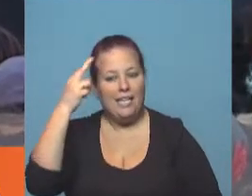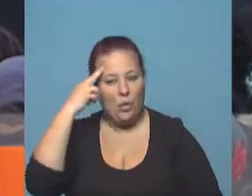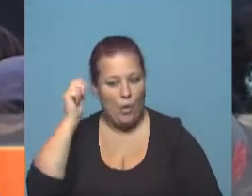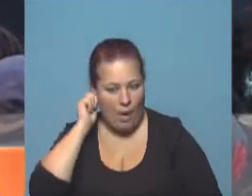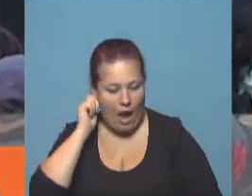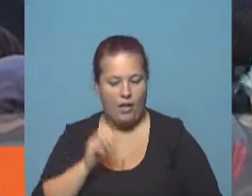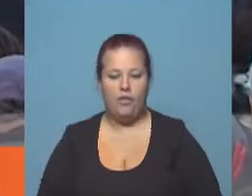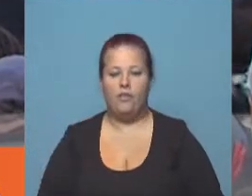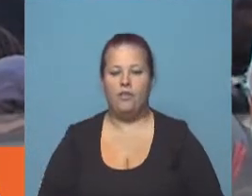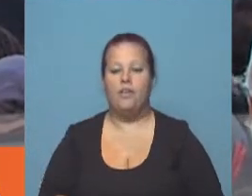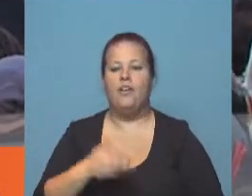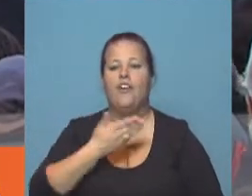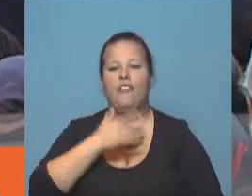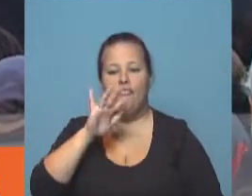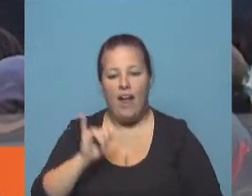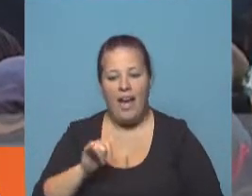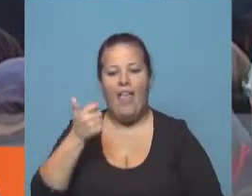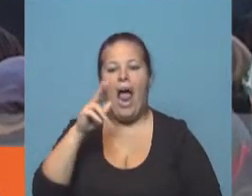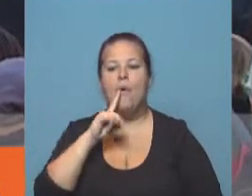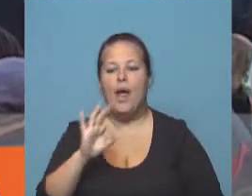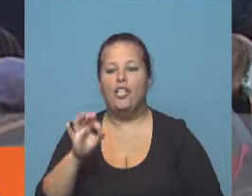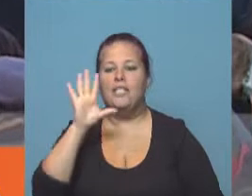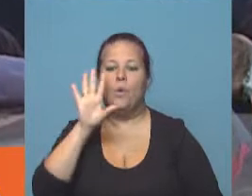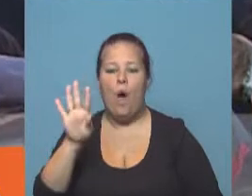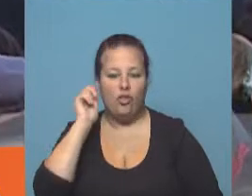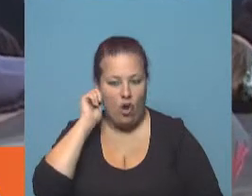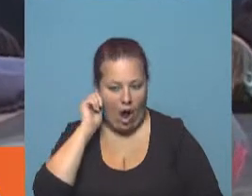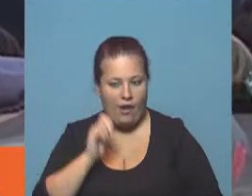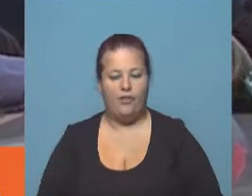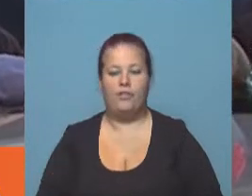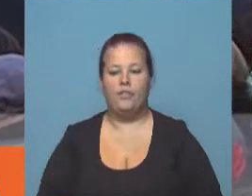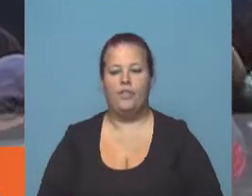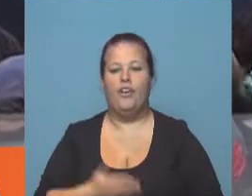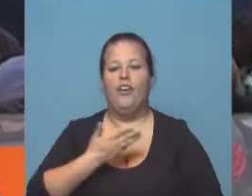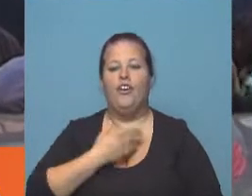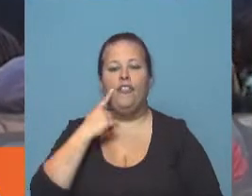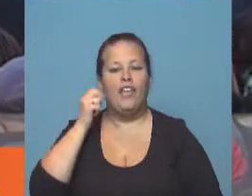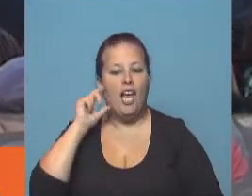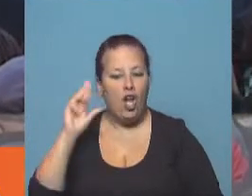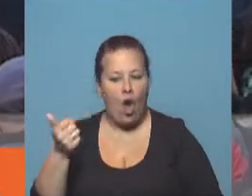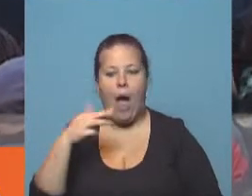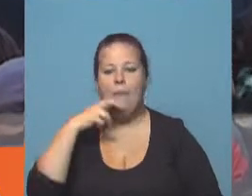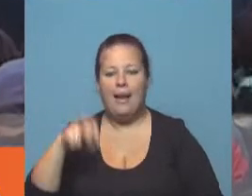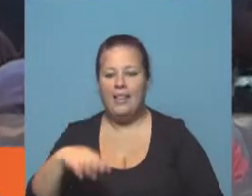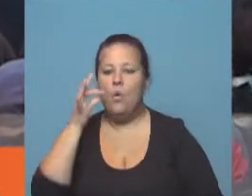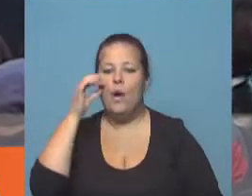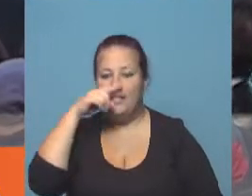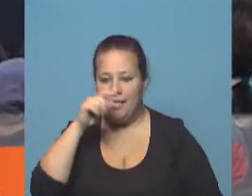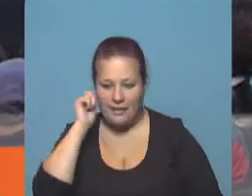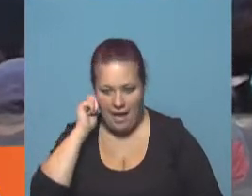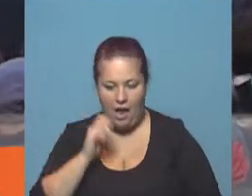años. Fernández Alberto, 54 años. Figueroa Martín, 47